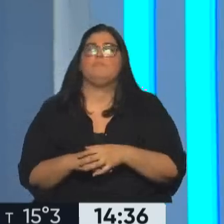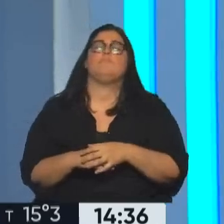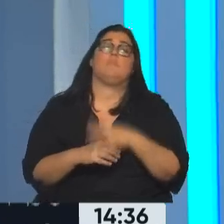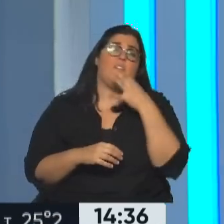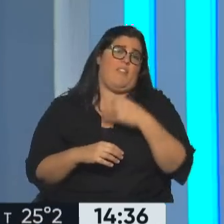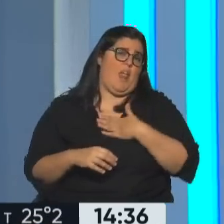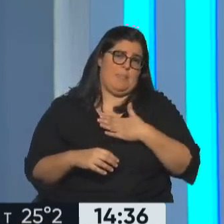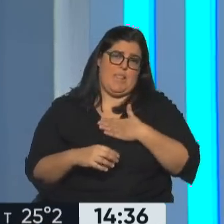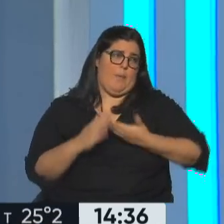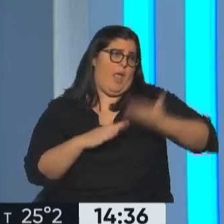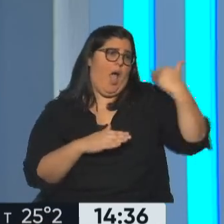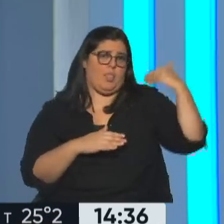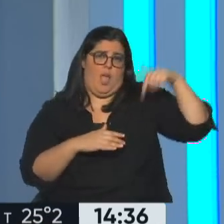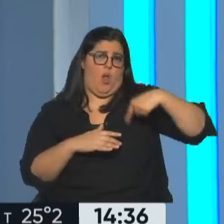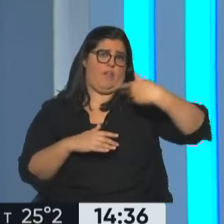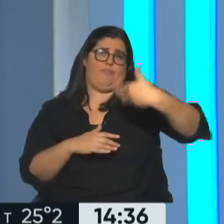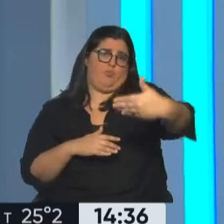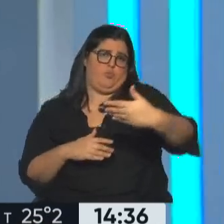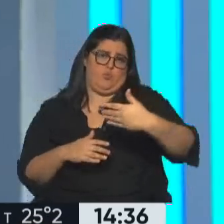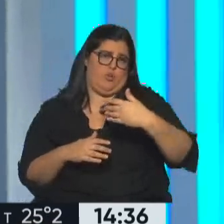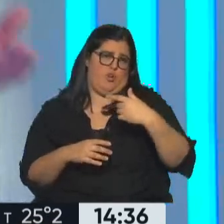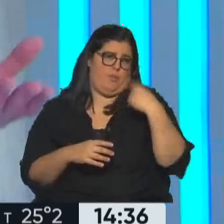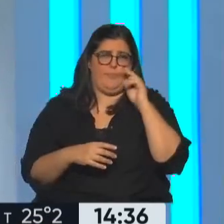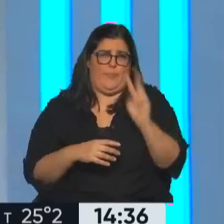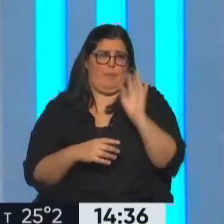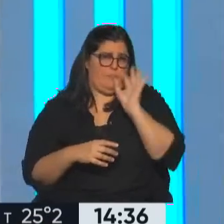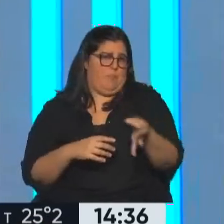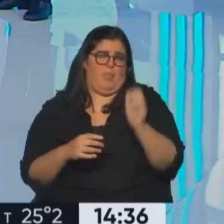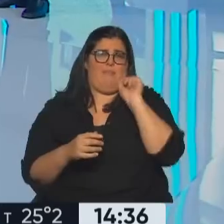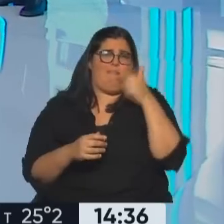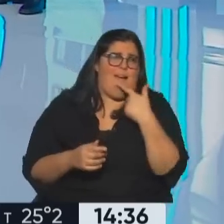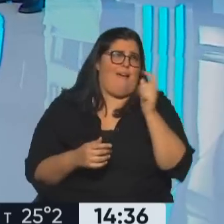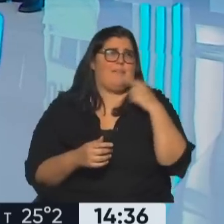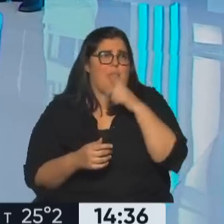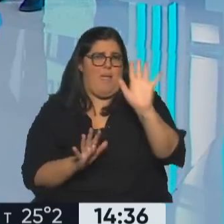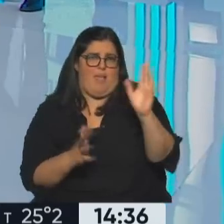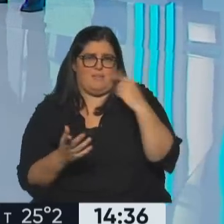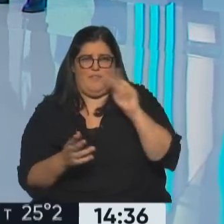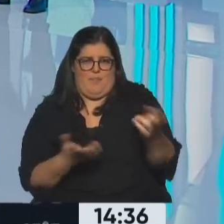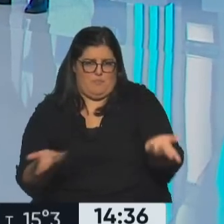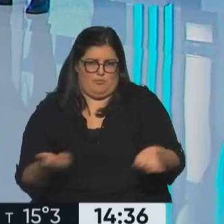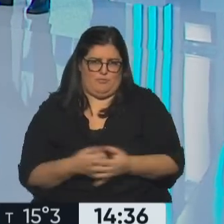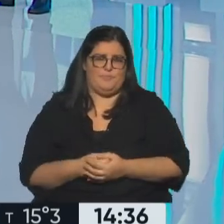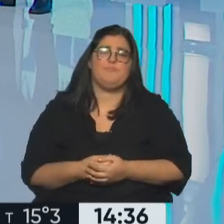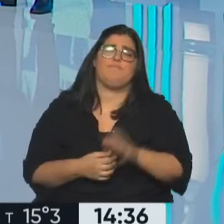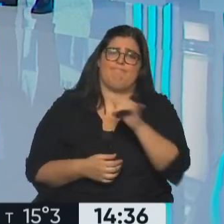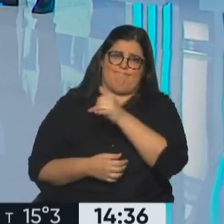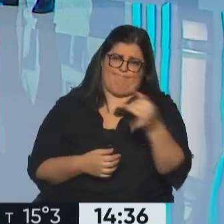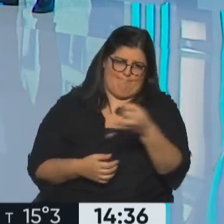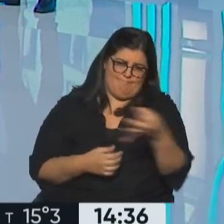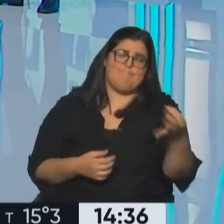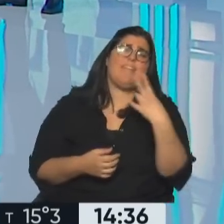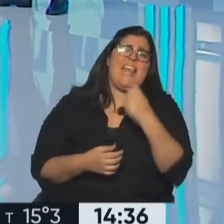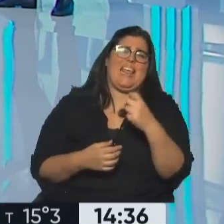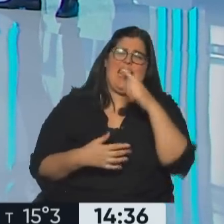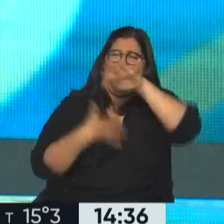y lamentablemente pasará y lo estamos viendo con el tema gas, por ejemplo, Alemania, Eber, Leticia, Augusto, los escuchamos. Sí, la crisis energética es